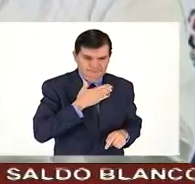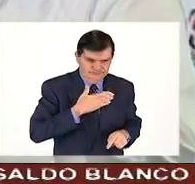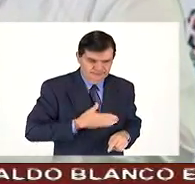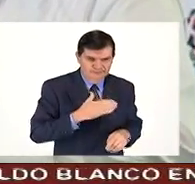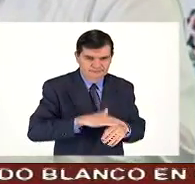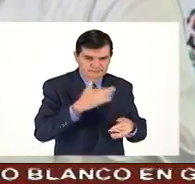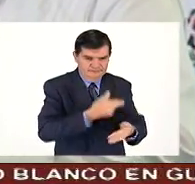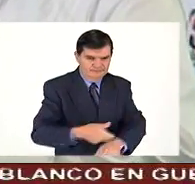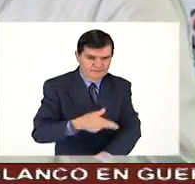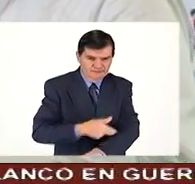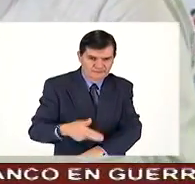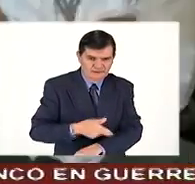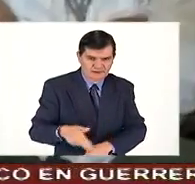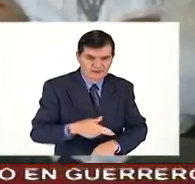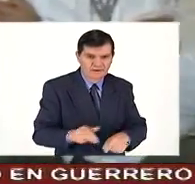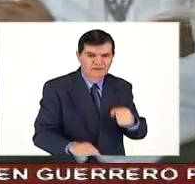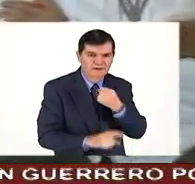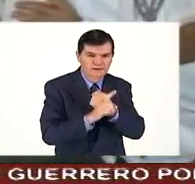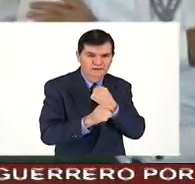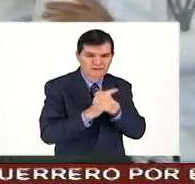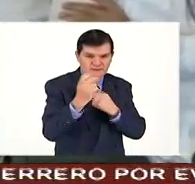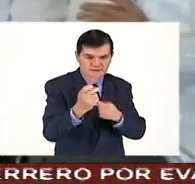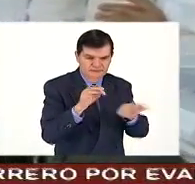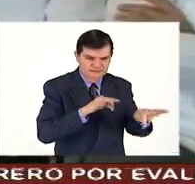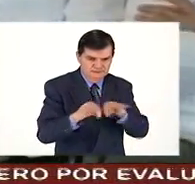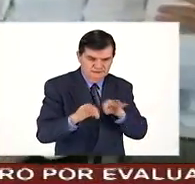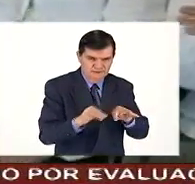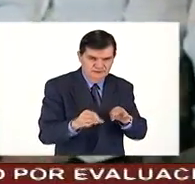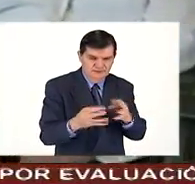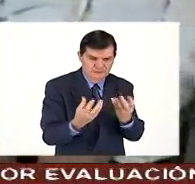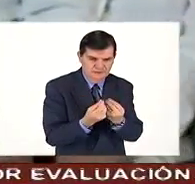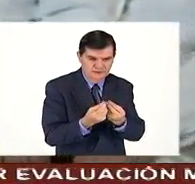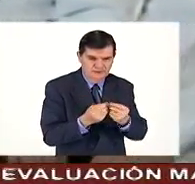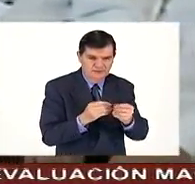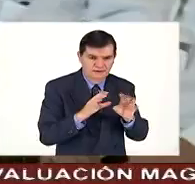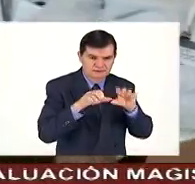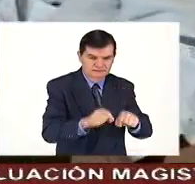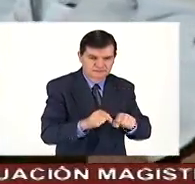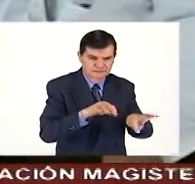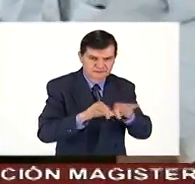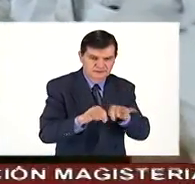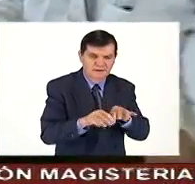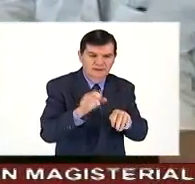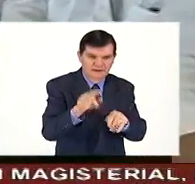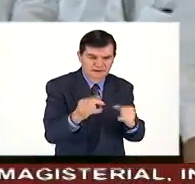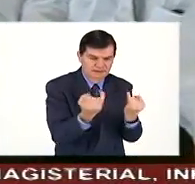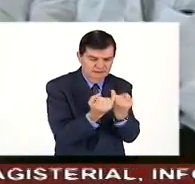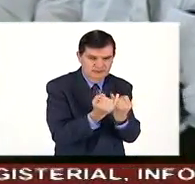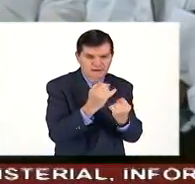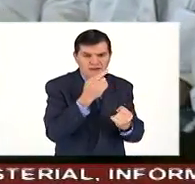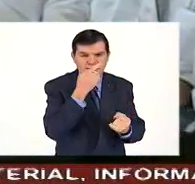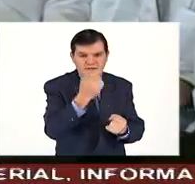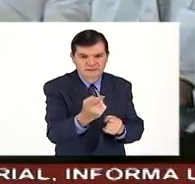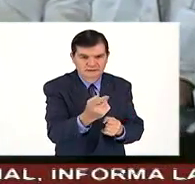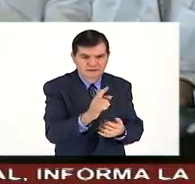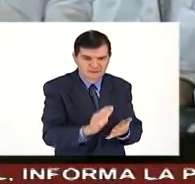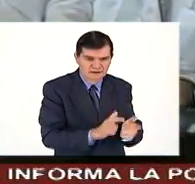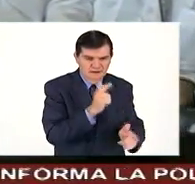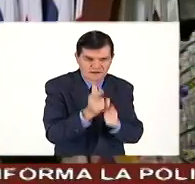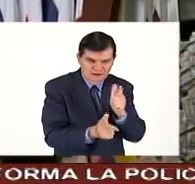que resuelve las controversias entre trabajadores y empleadores, aún, hay que decirlo y reconocerlo, es